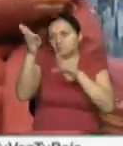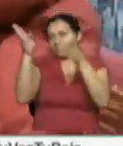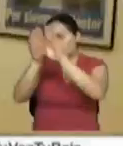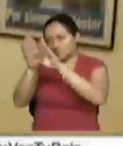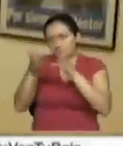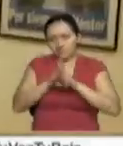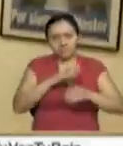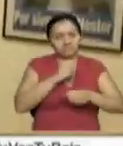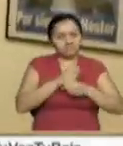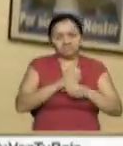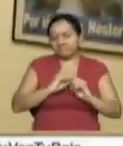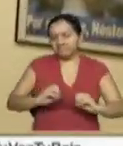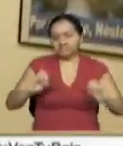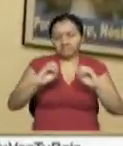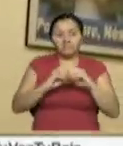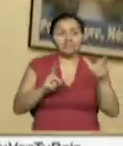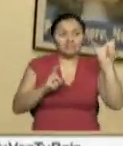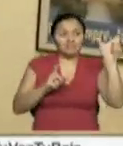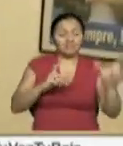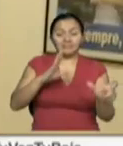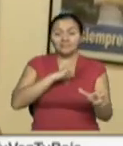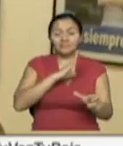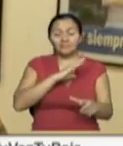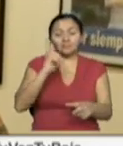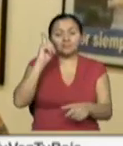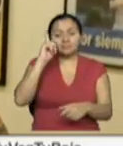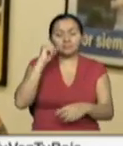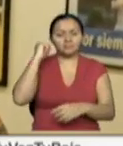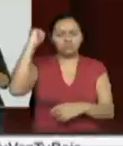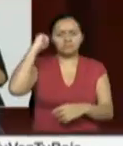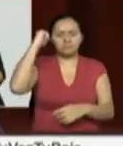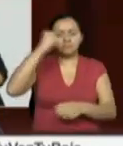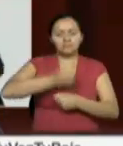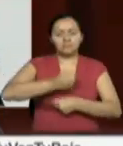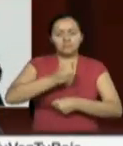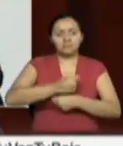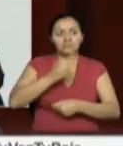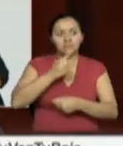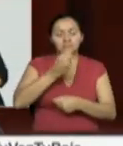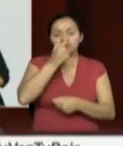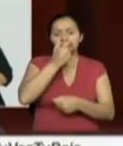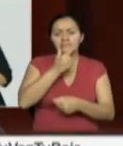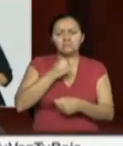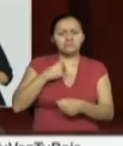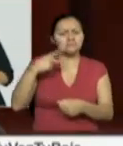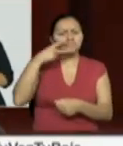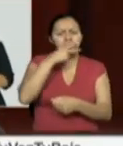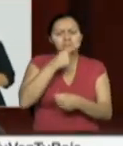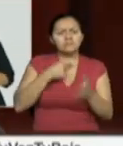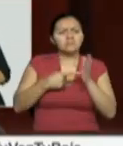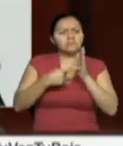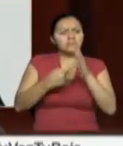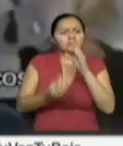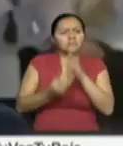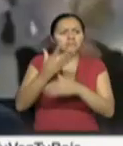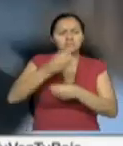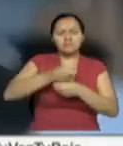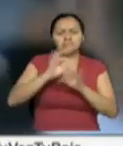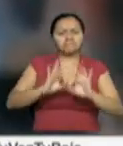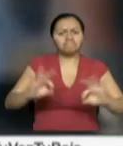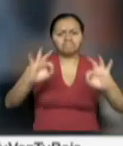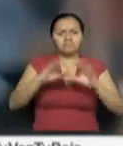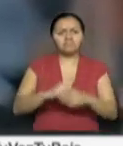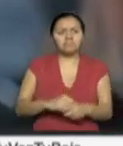nuevo sin laburo. Tano Catalano es uno de los dirigentes del paro de trabajadores. Acusa que Macri mintió con respecto a la oferta de creación de trabajo. Todos